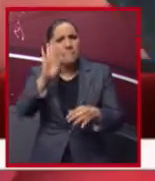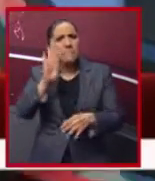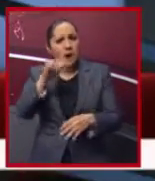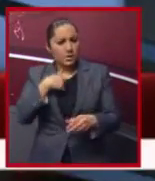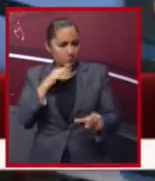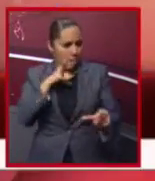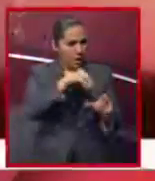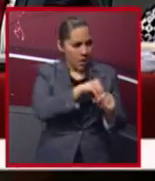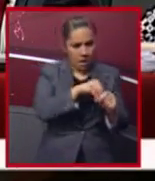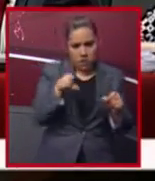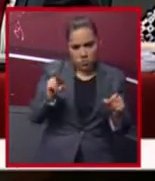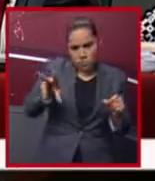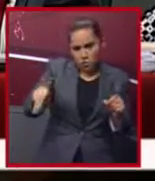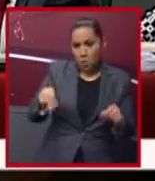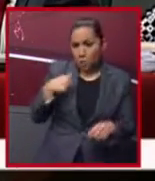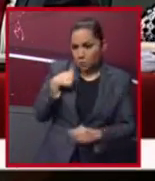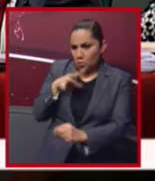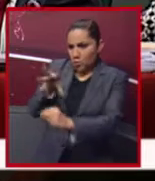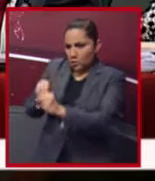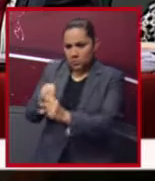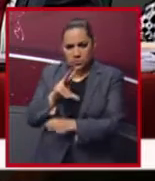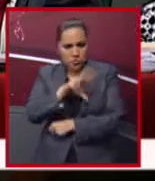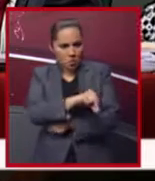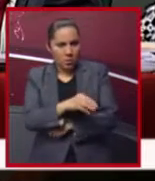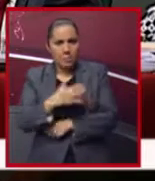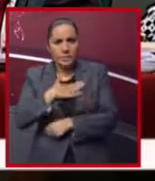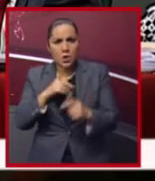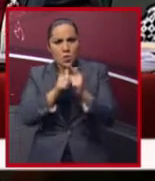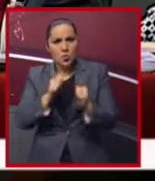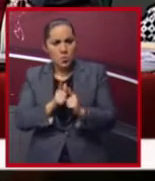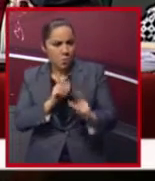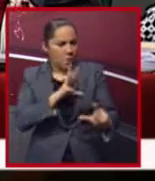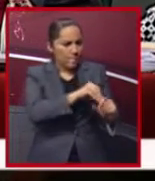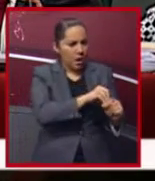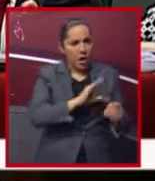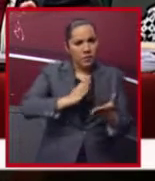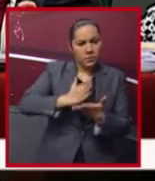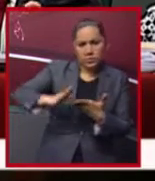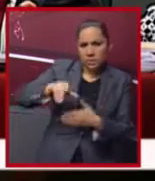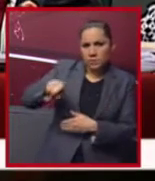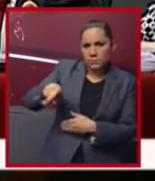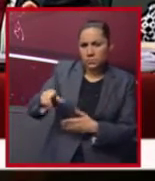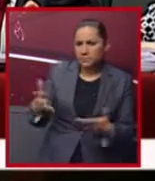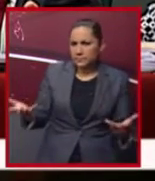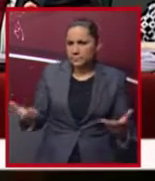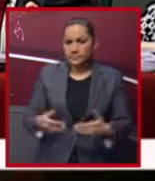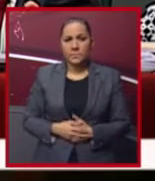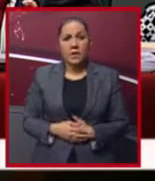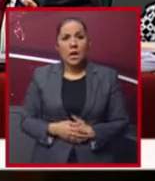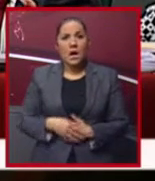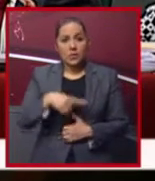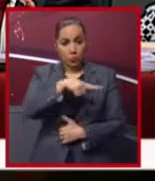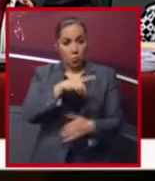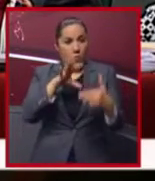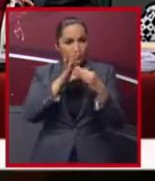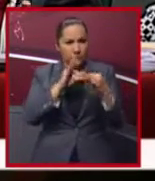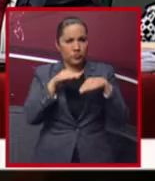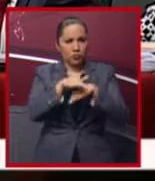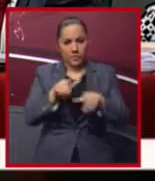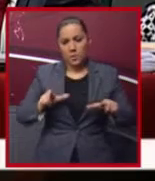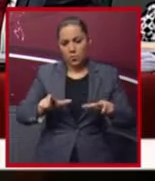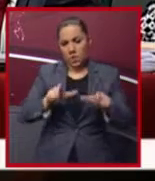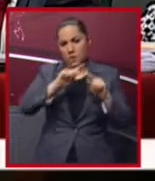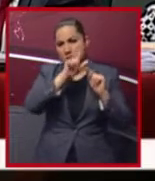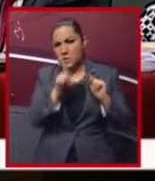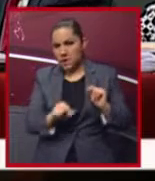bando. Señalamos nuestras coincidencias respecto de su preocupación sobre la Guardia Nacional,